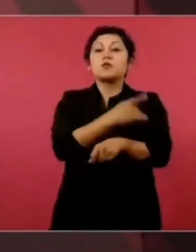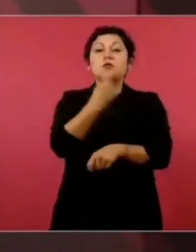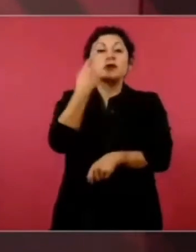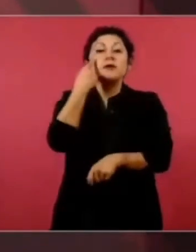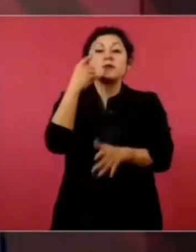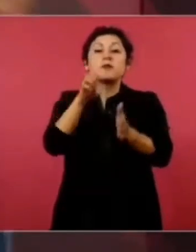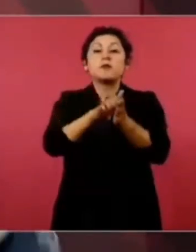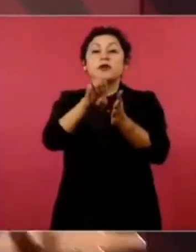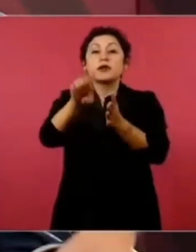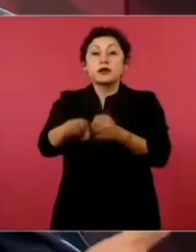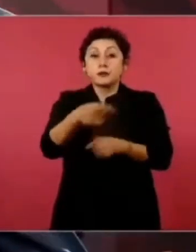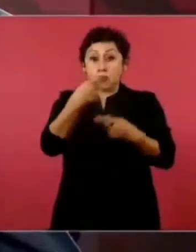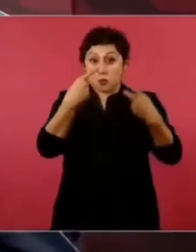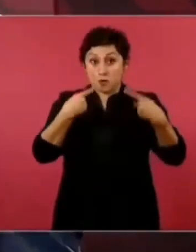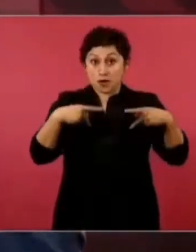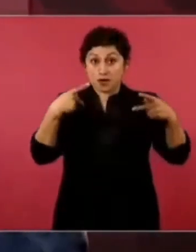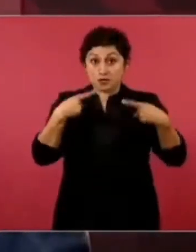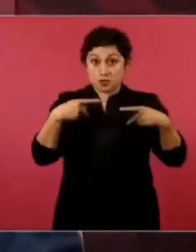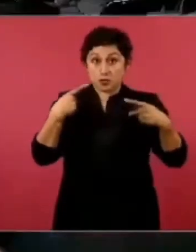se vuelven